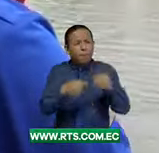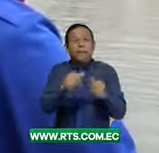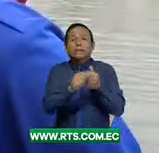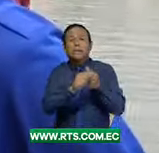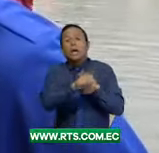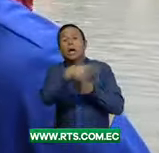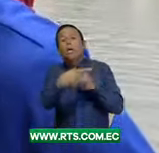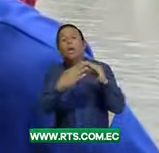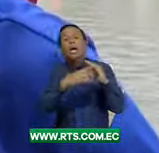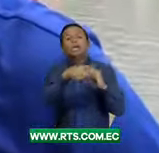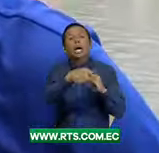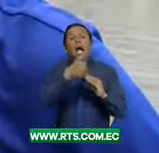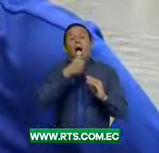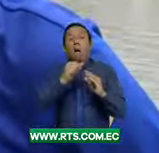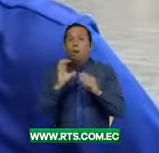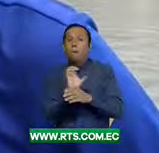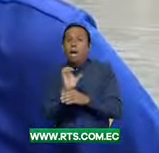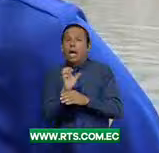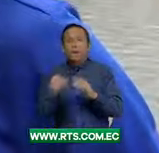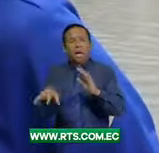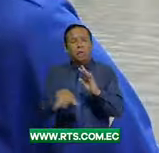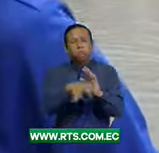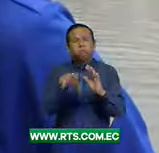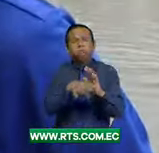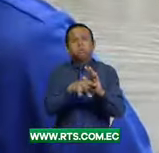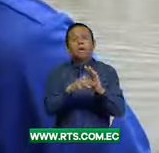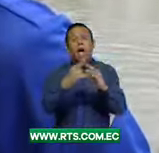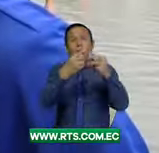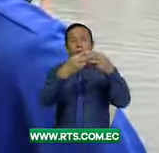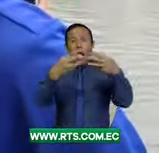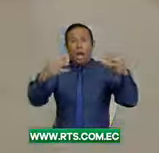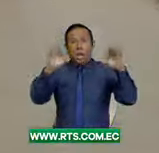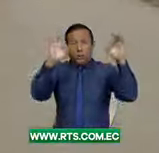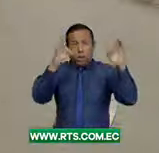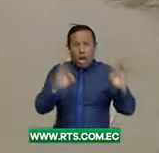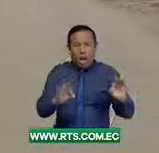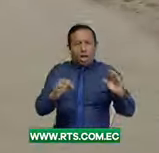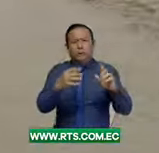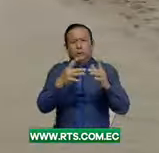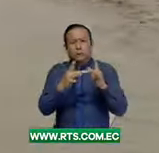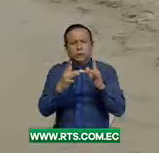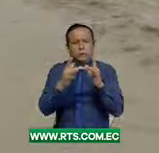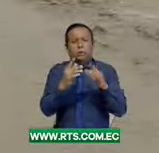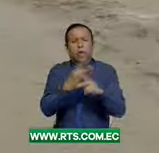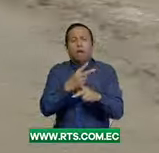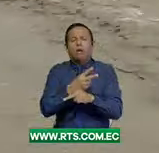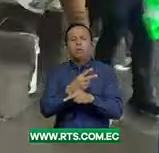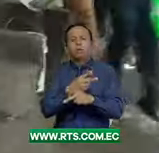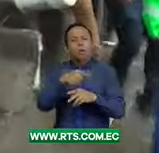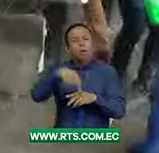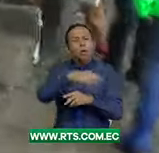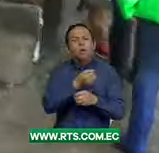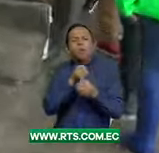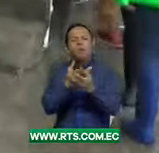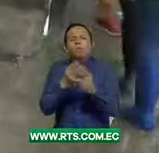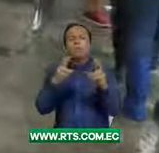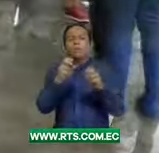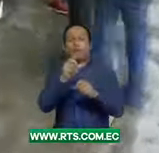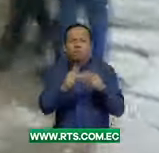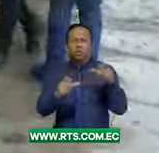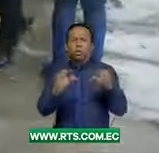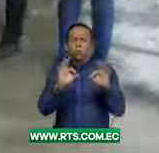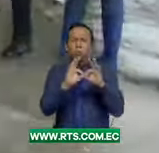porque el agua ya mismo llegaba a lo que son las instalaciones eléctricas. En este cantón, según el reporte preliminar, más de un centenar de familias